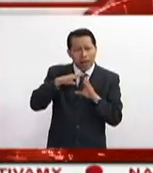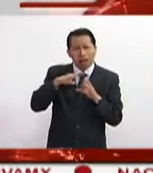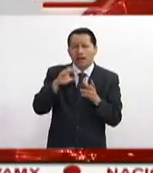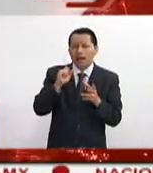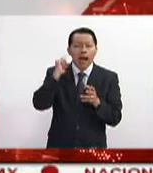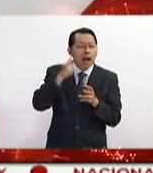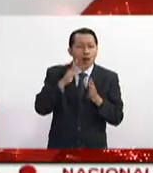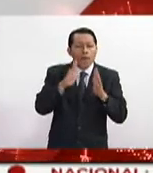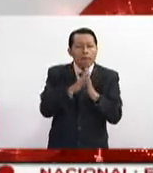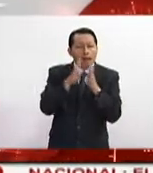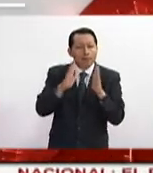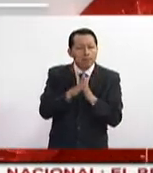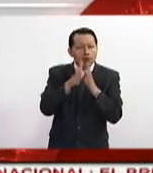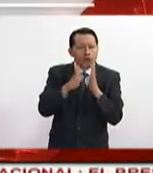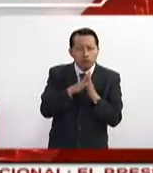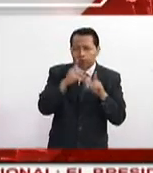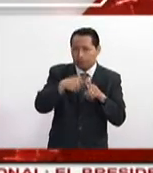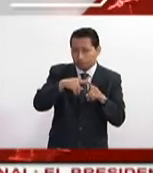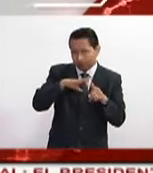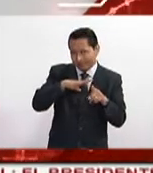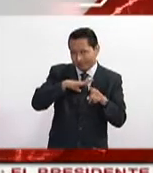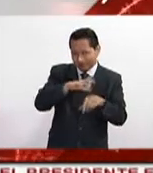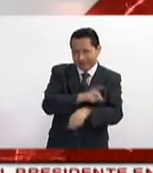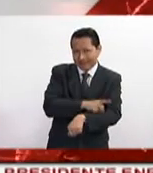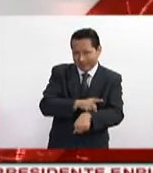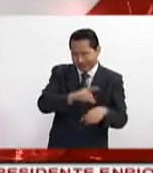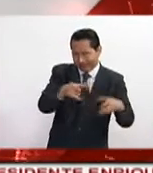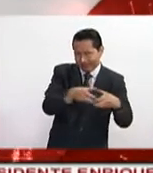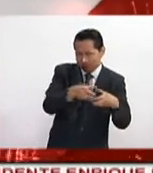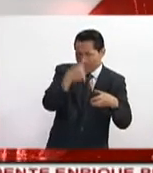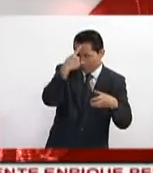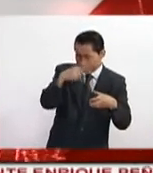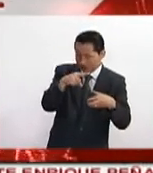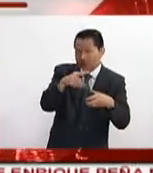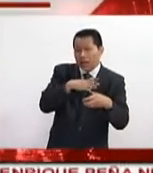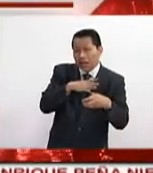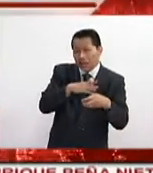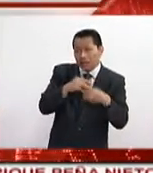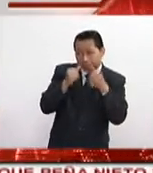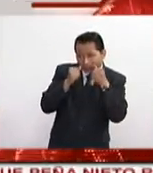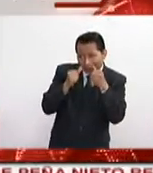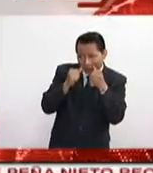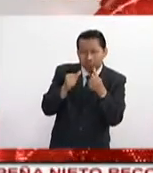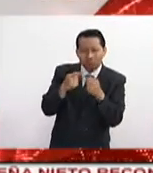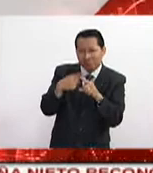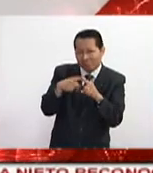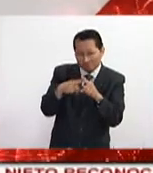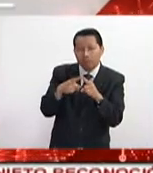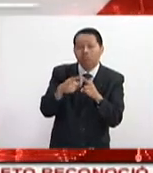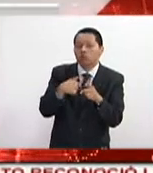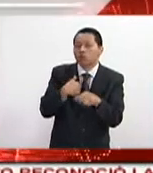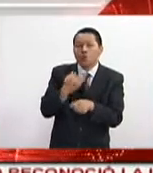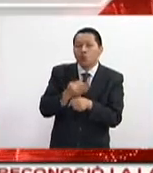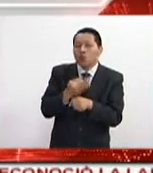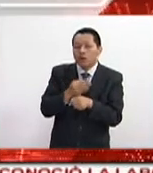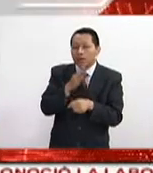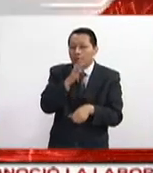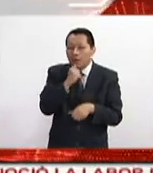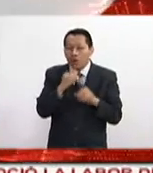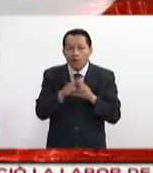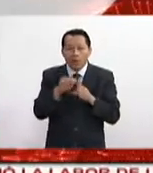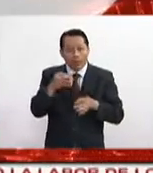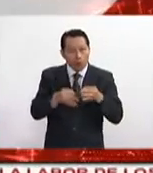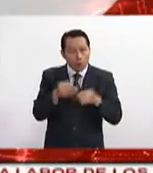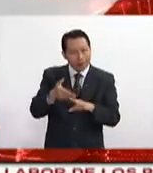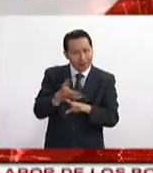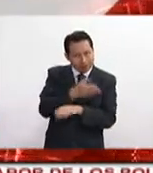alguna participación de parte de la propia delegación para atender las peticiones. No estoy en condición de hacer